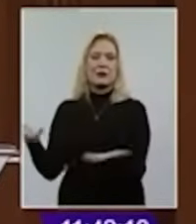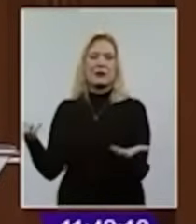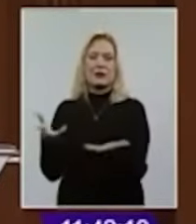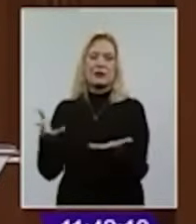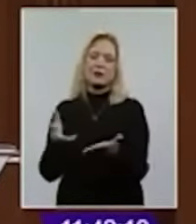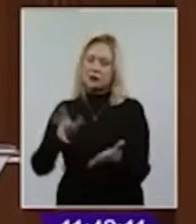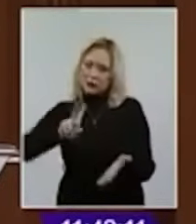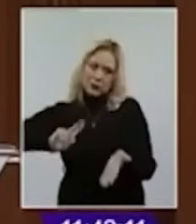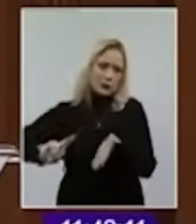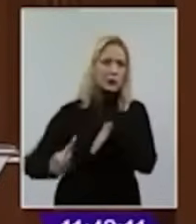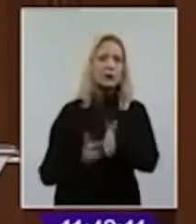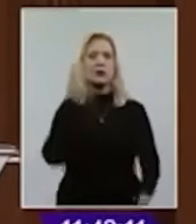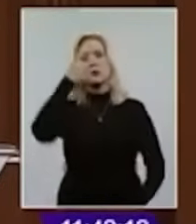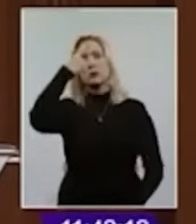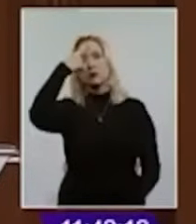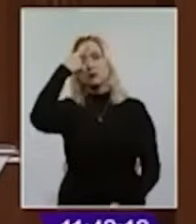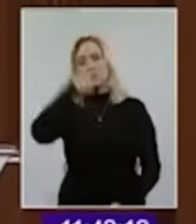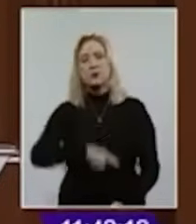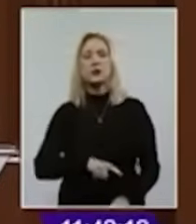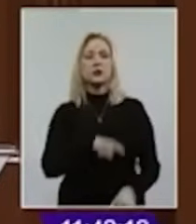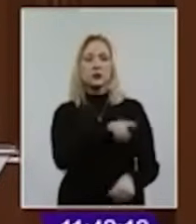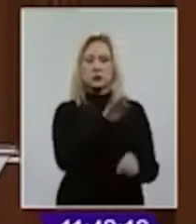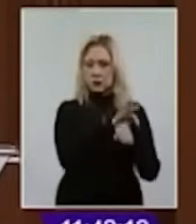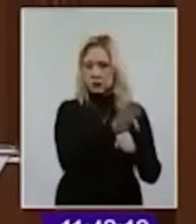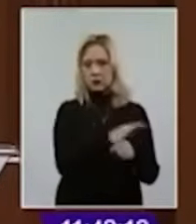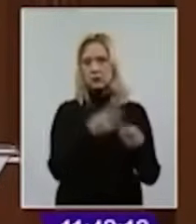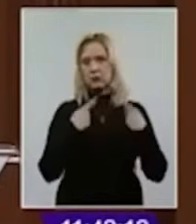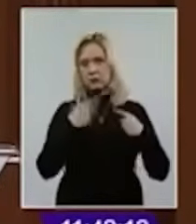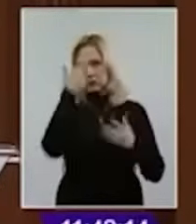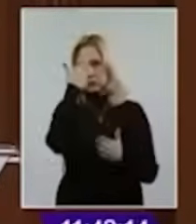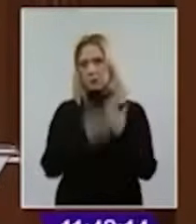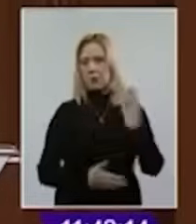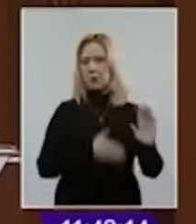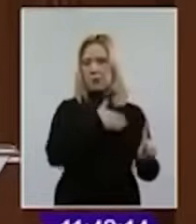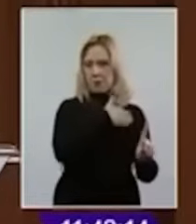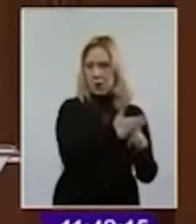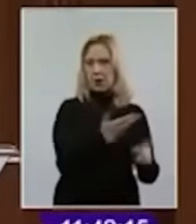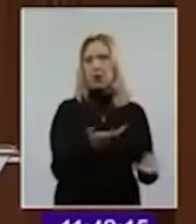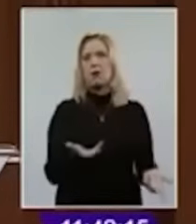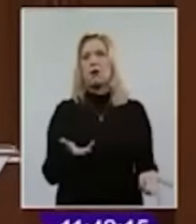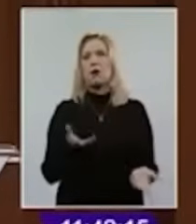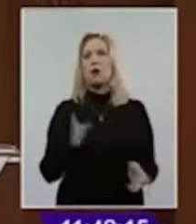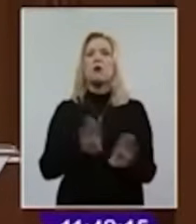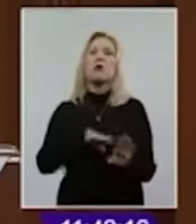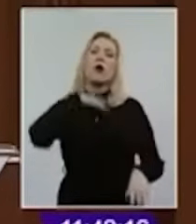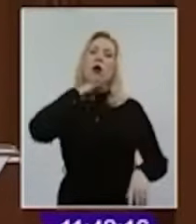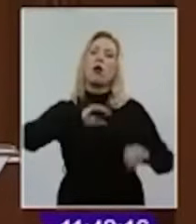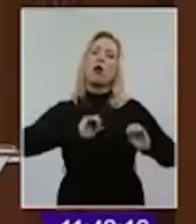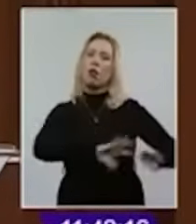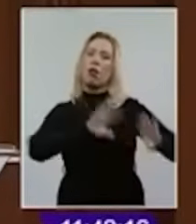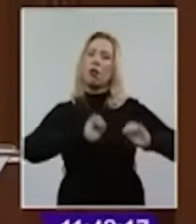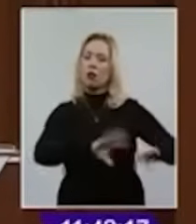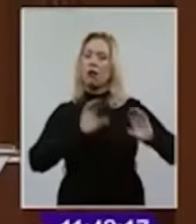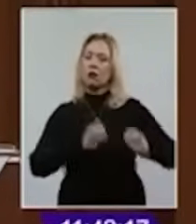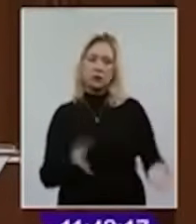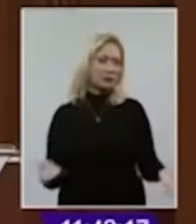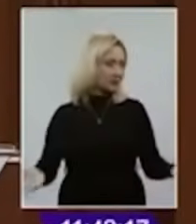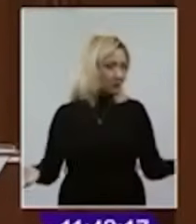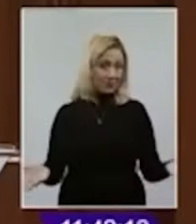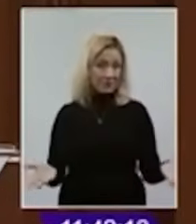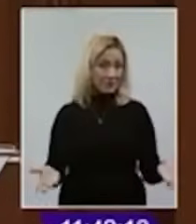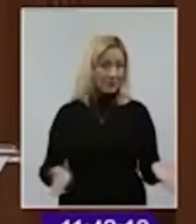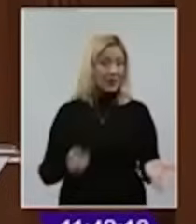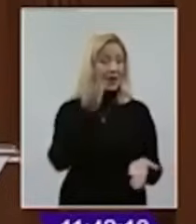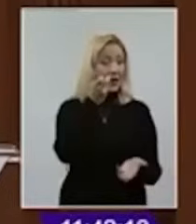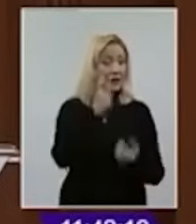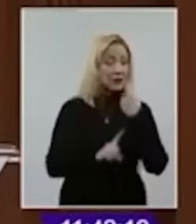impunidad en la persecución de los delitos. Lejos, en este tipo de problemas, es en